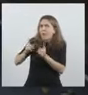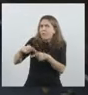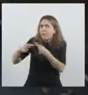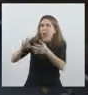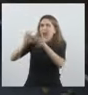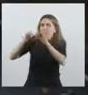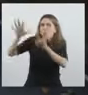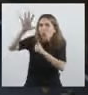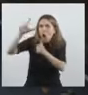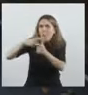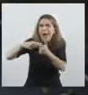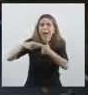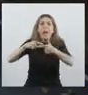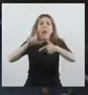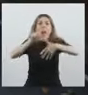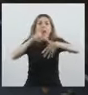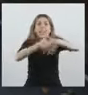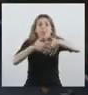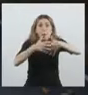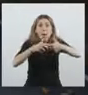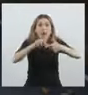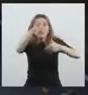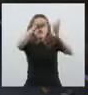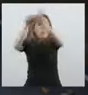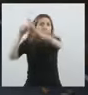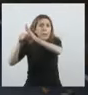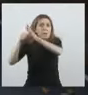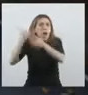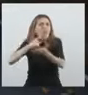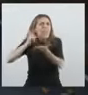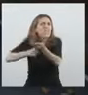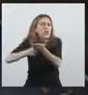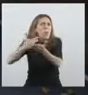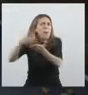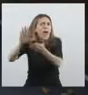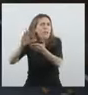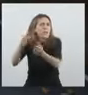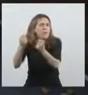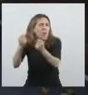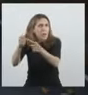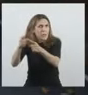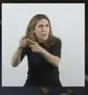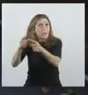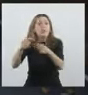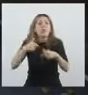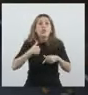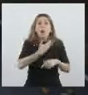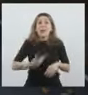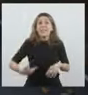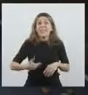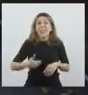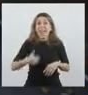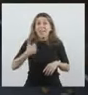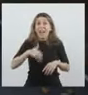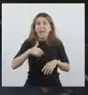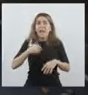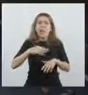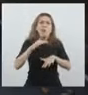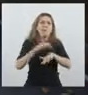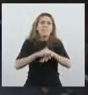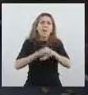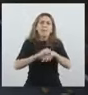Europa, en América Latina y en todo el mundo. Como presidente de la Nación, tengo la responsabilidad política